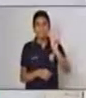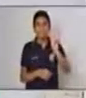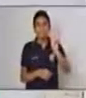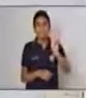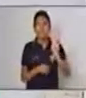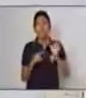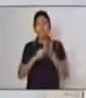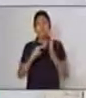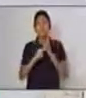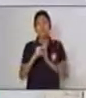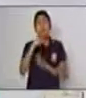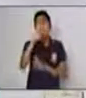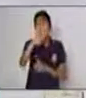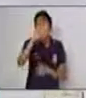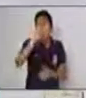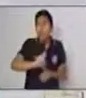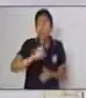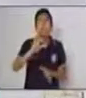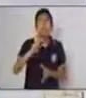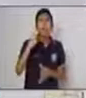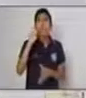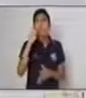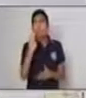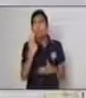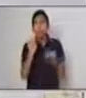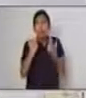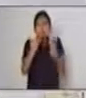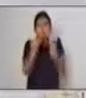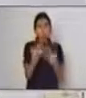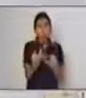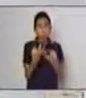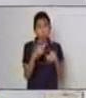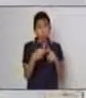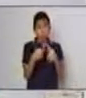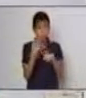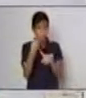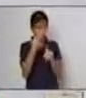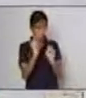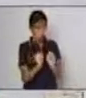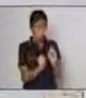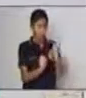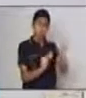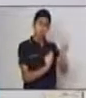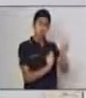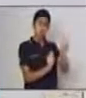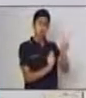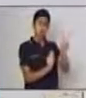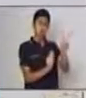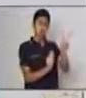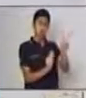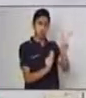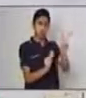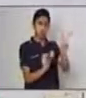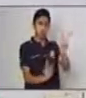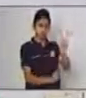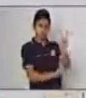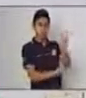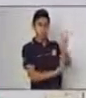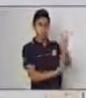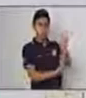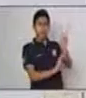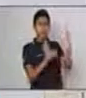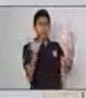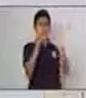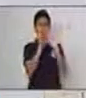Quiere decir que yo tengo que buscar entonces un número que sea a la vez múltiplo de 2 y múltiplo del